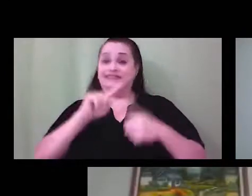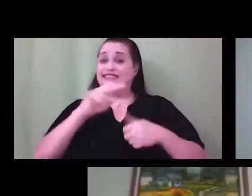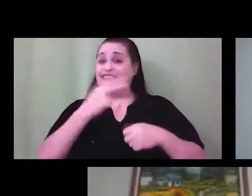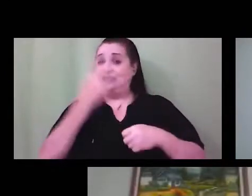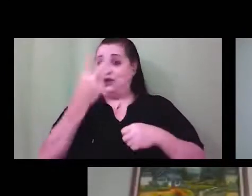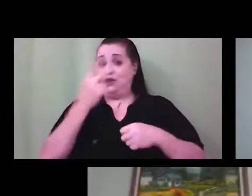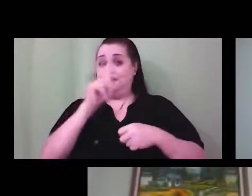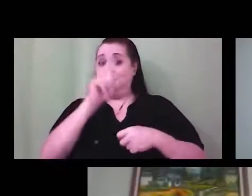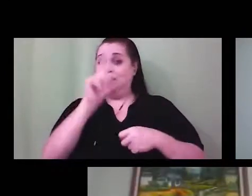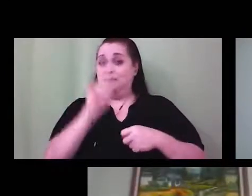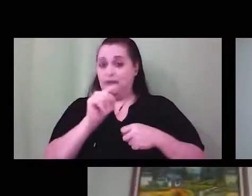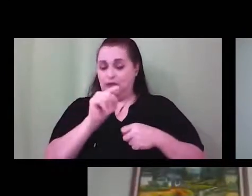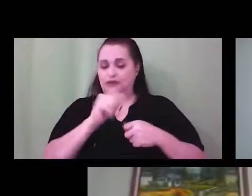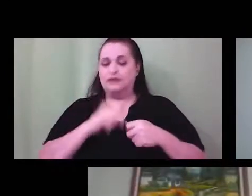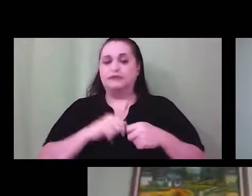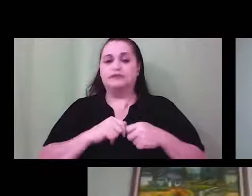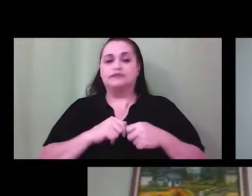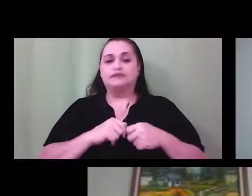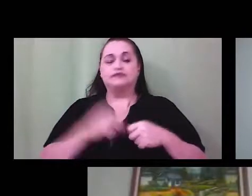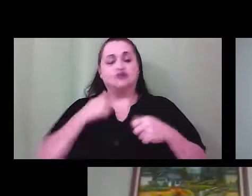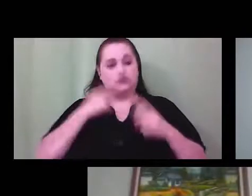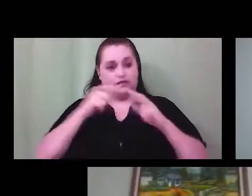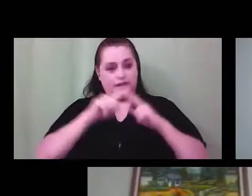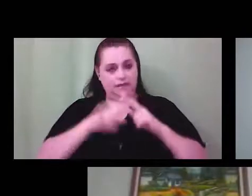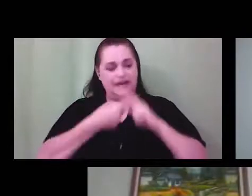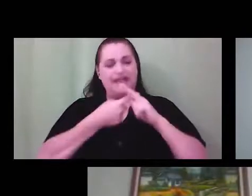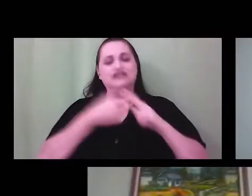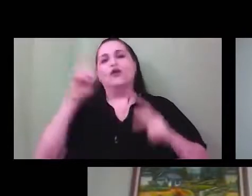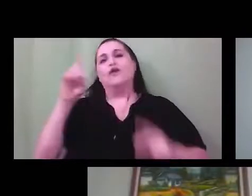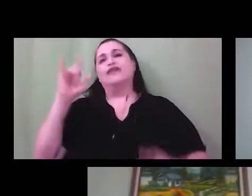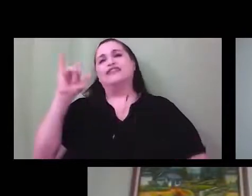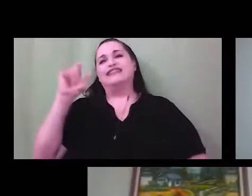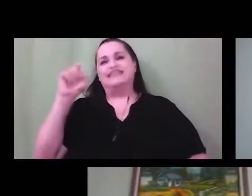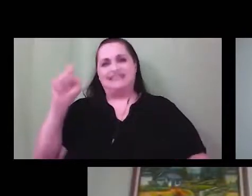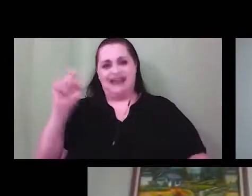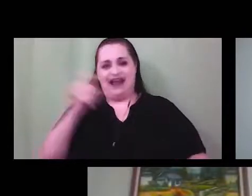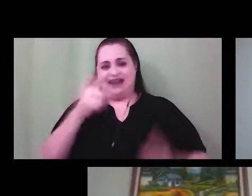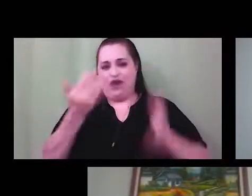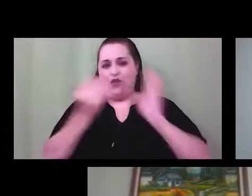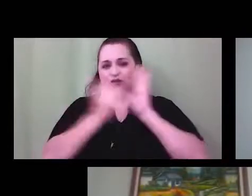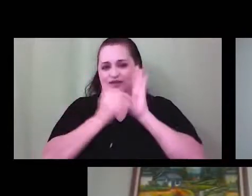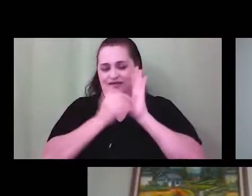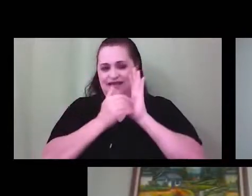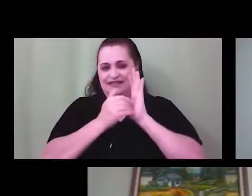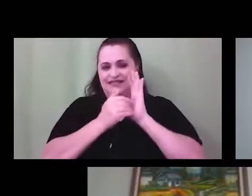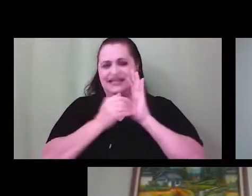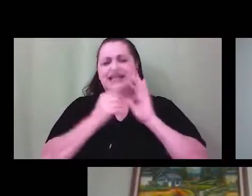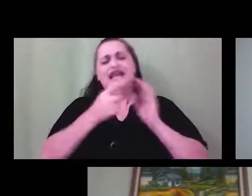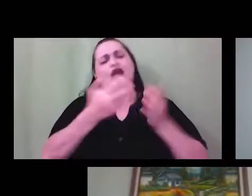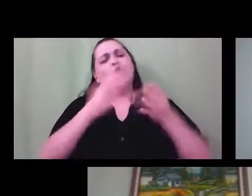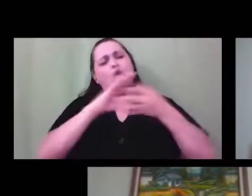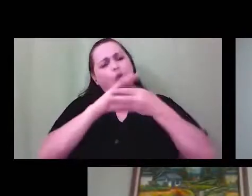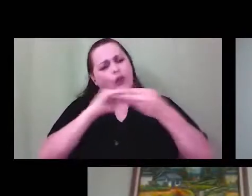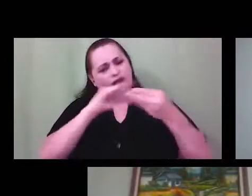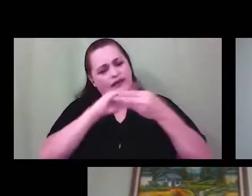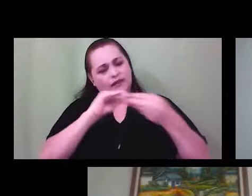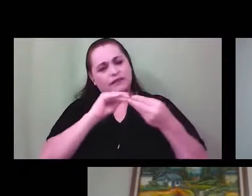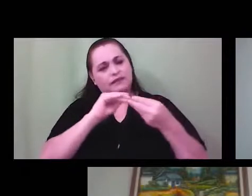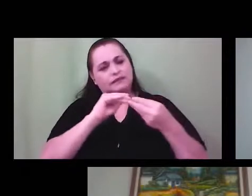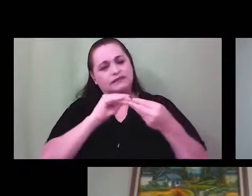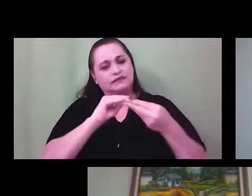pregunta, voy a empezar con Dixiana nuevamente, sería, Dixiana, cuénteme,